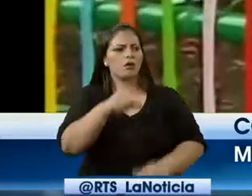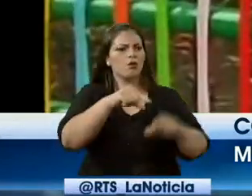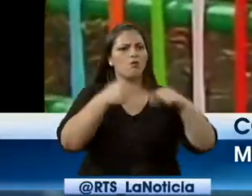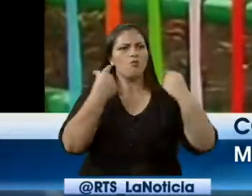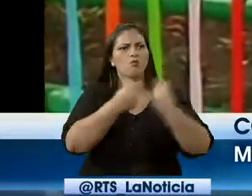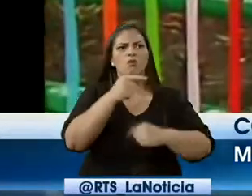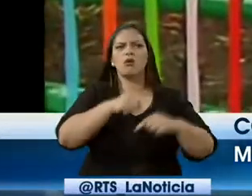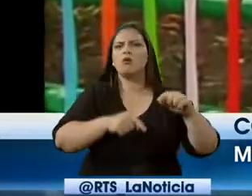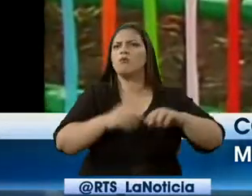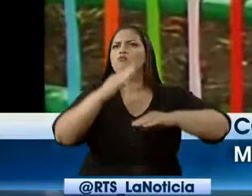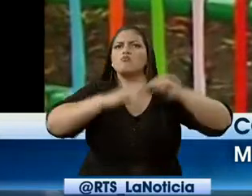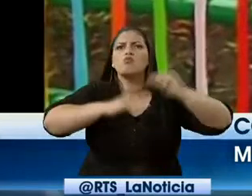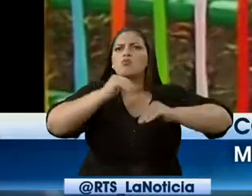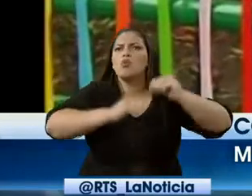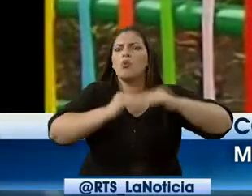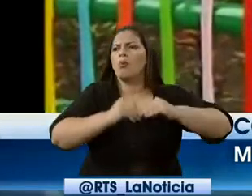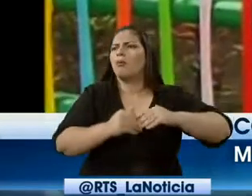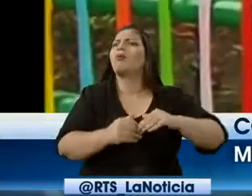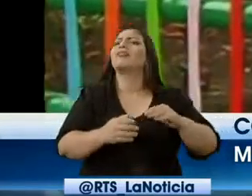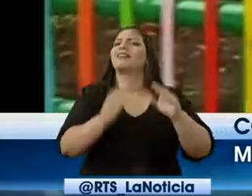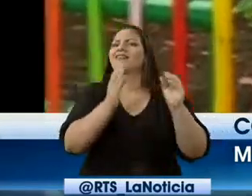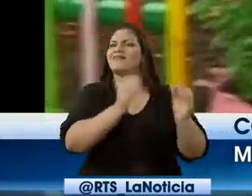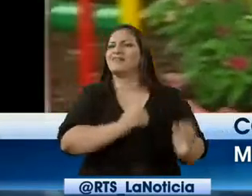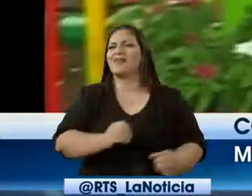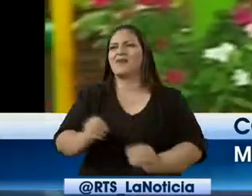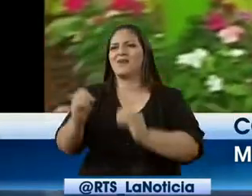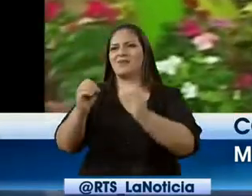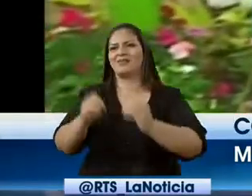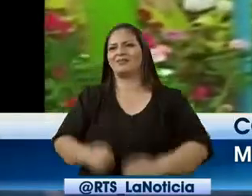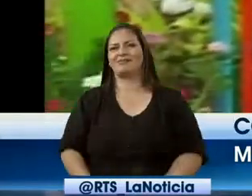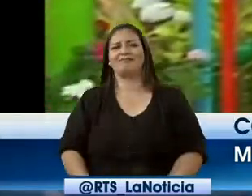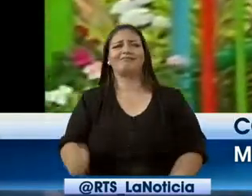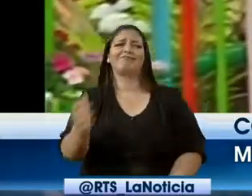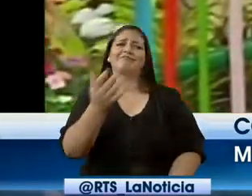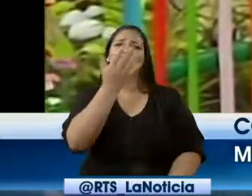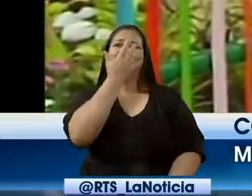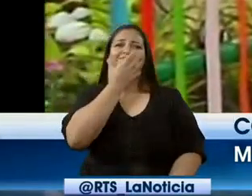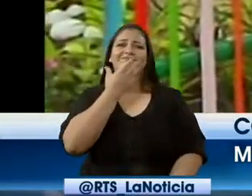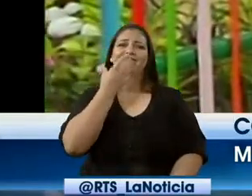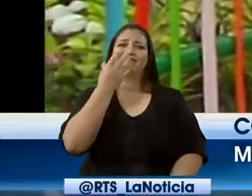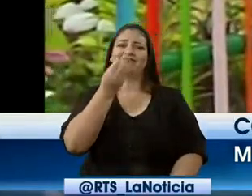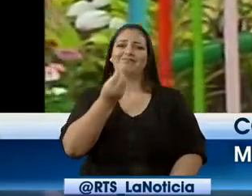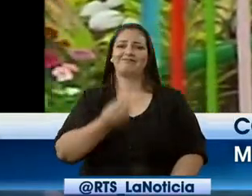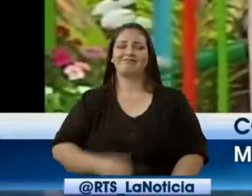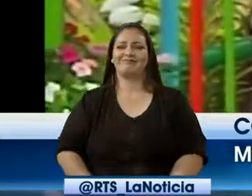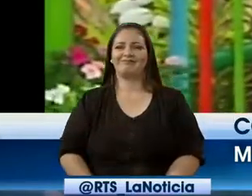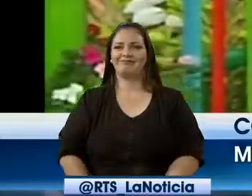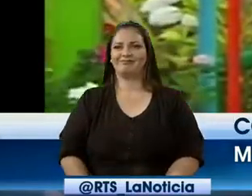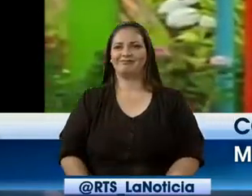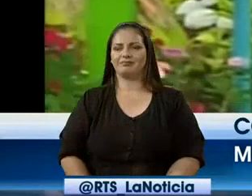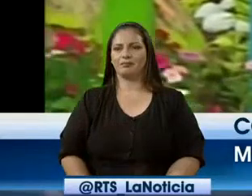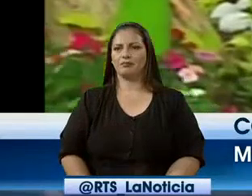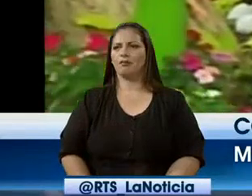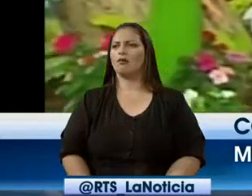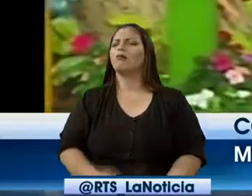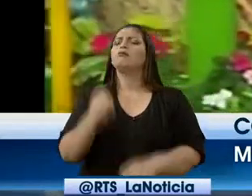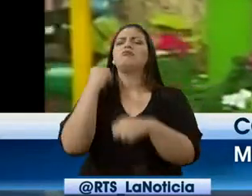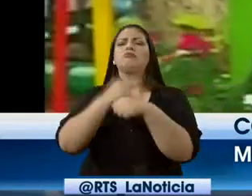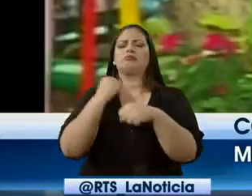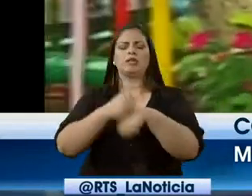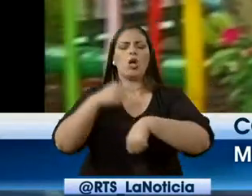así nos organizamos para llevar a cabo toda esta belleza que se ha convertido este parque. ¿De qué hora a qué hora trabajaban